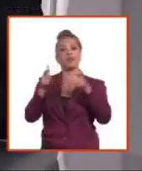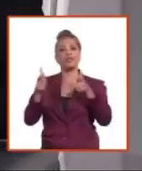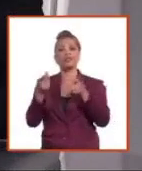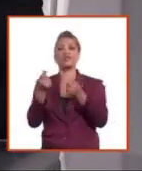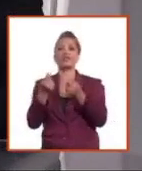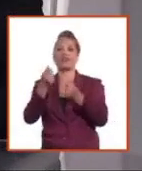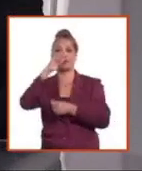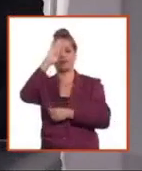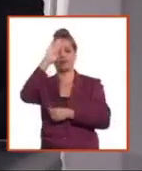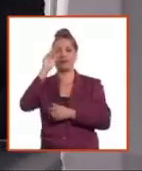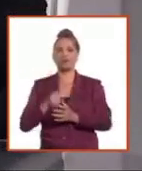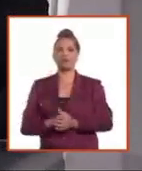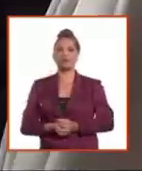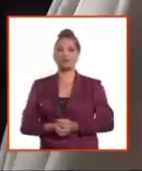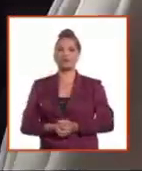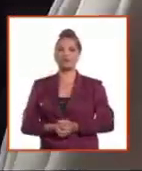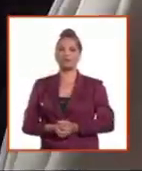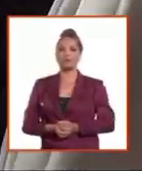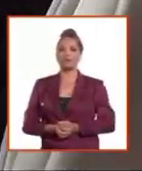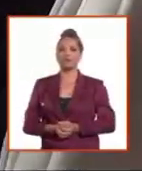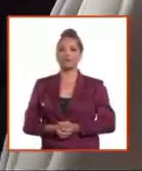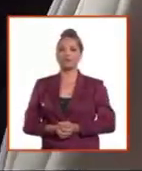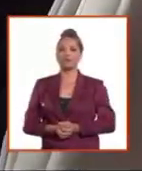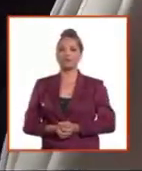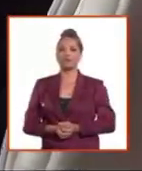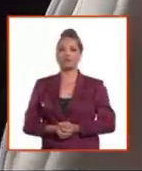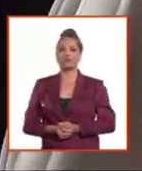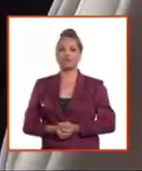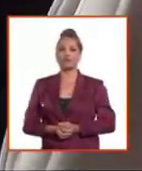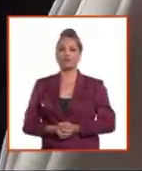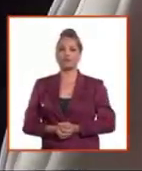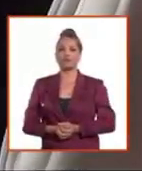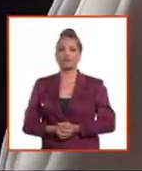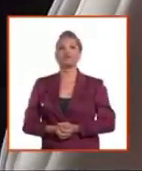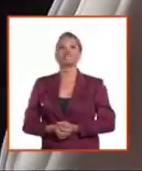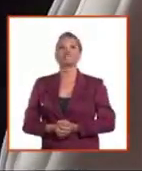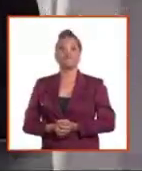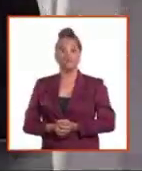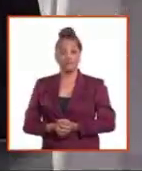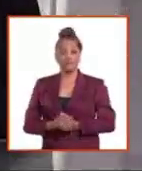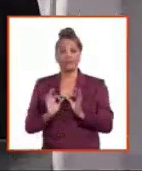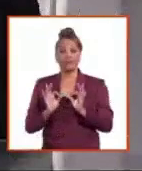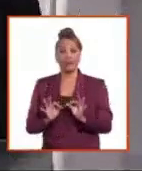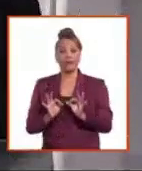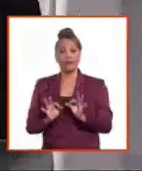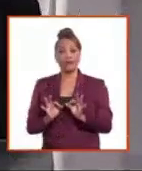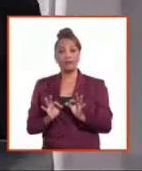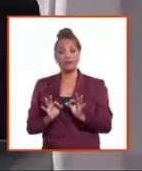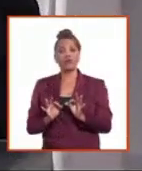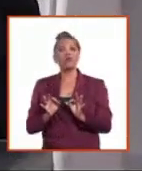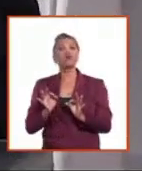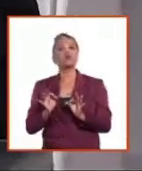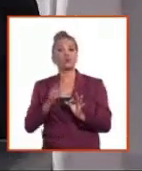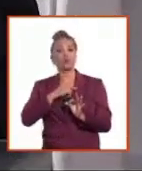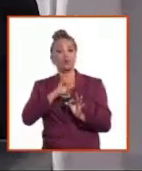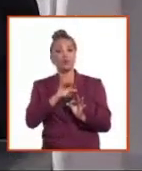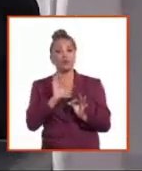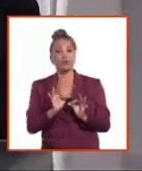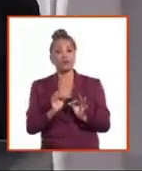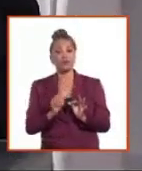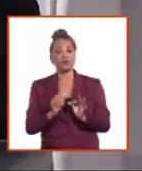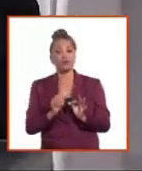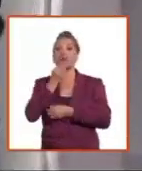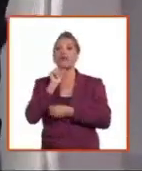crecimiento de la comunidad el peso adquiere su verdadero valor entonces ese es eso exactamente lo que has dicho